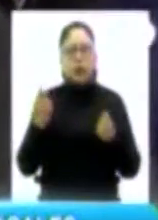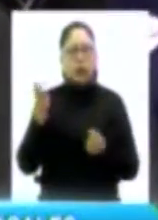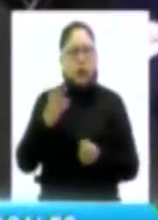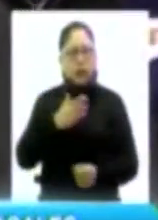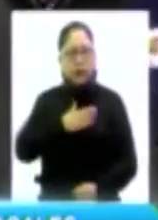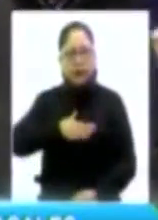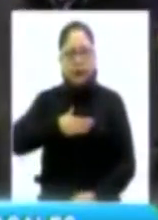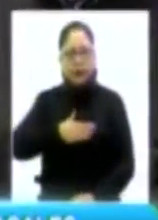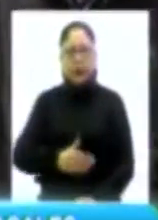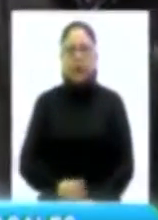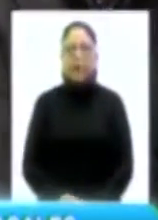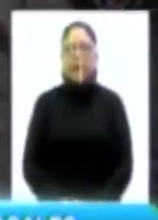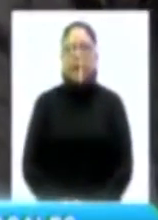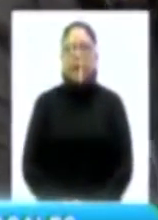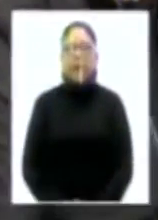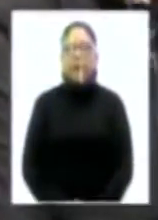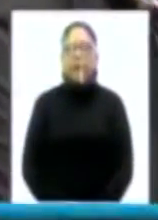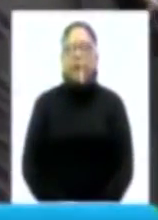favor.